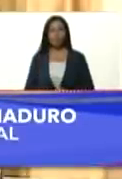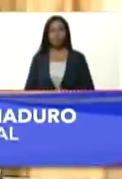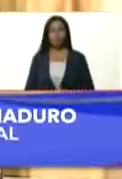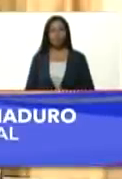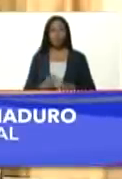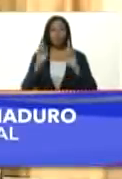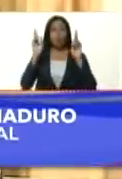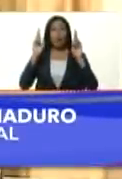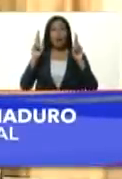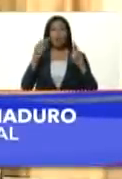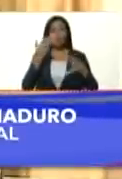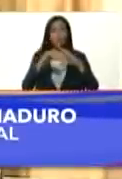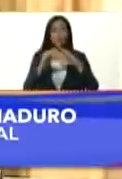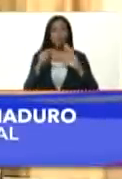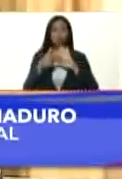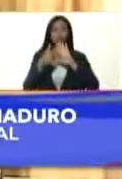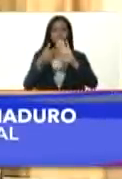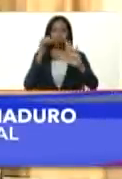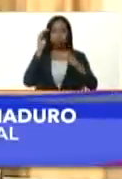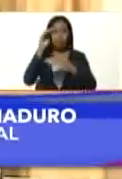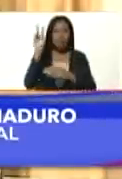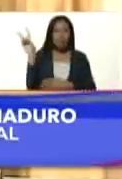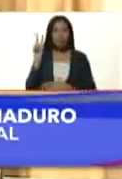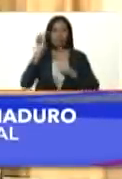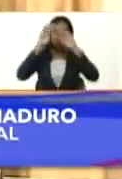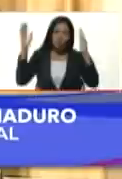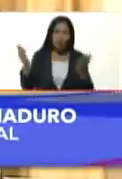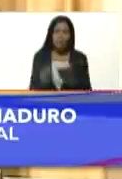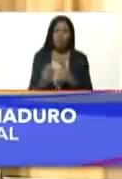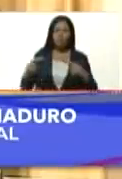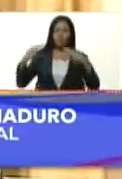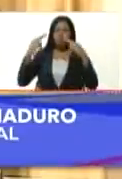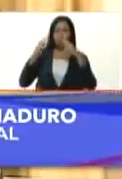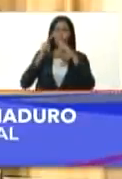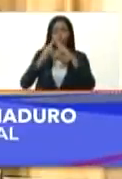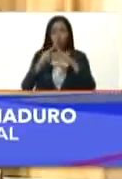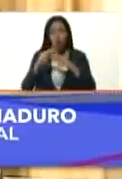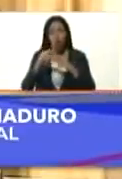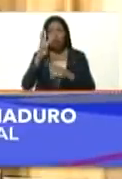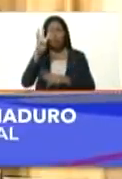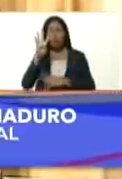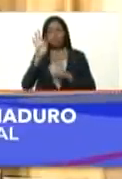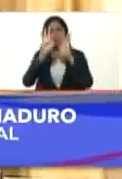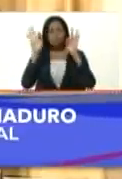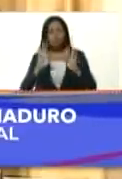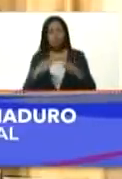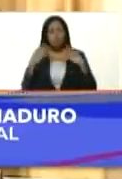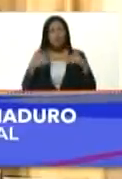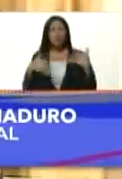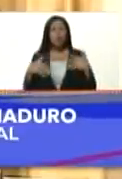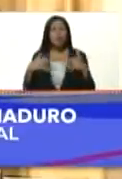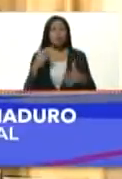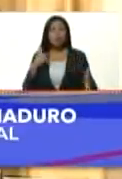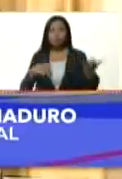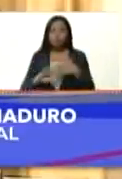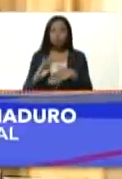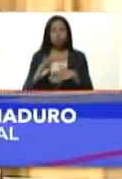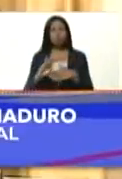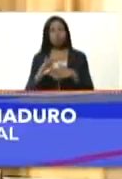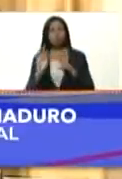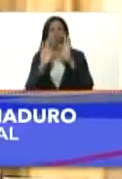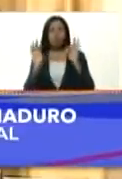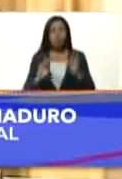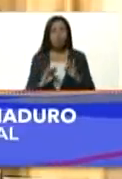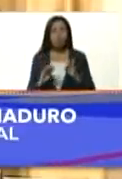Ojalá este mensaje llegue más allá de Venezuela, al mundo, para que vean los 4 modelos y la urgencia de ir a un